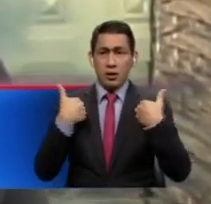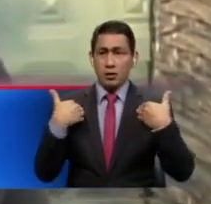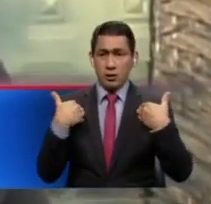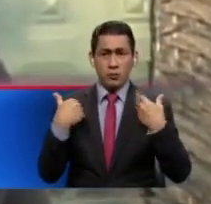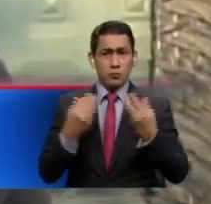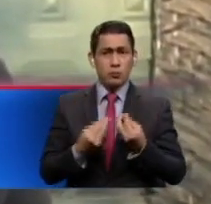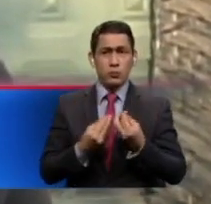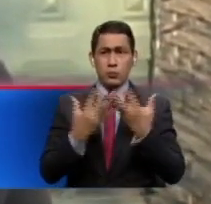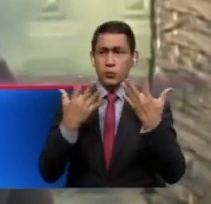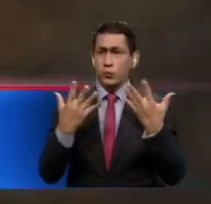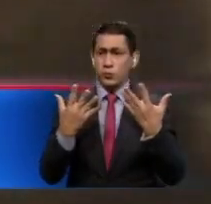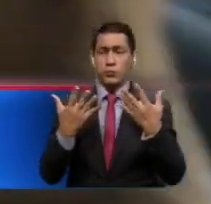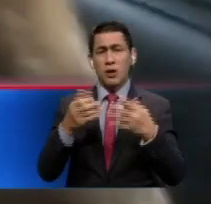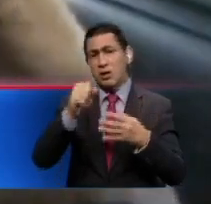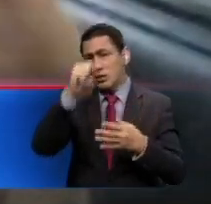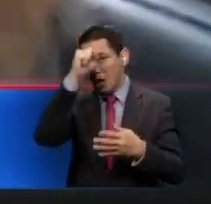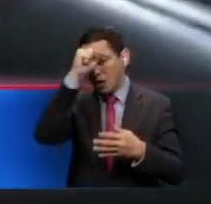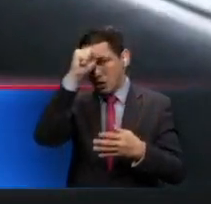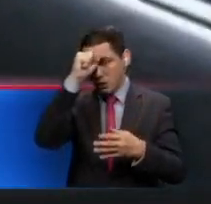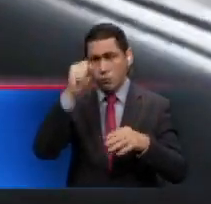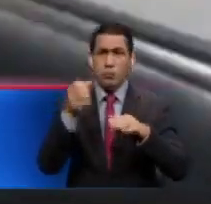las chancheras y todo lo demás.